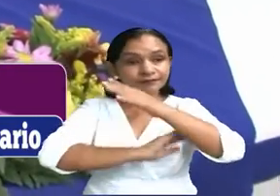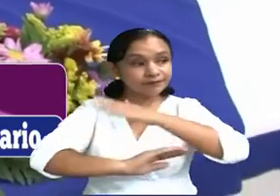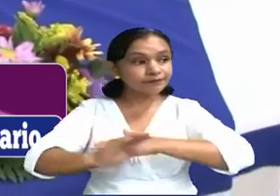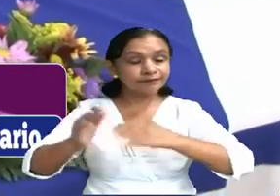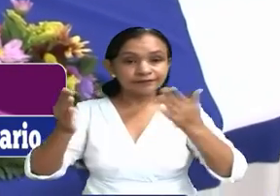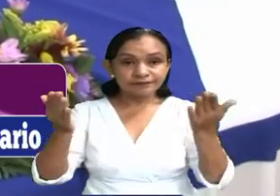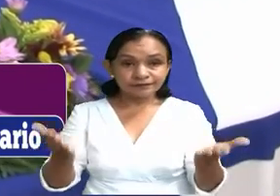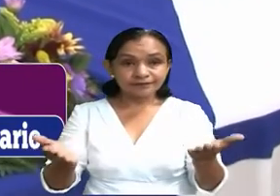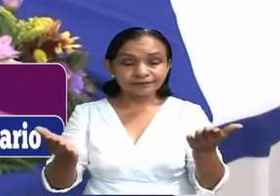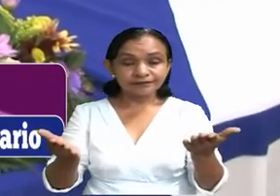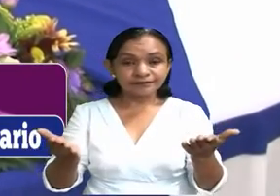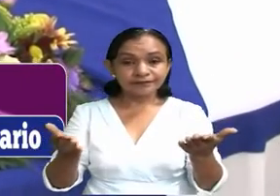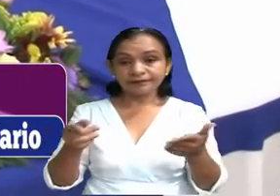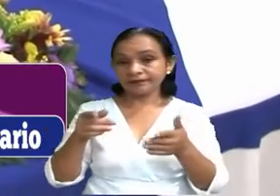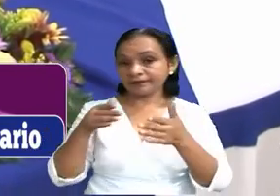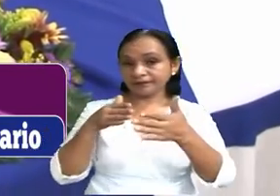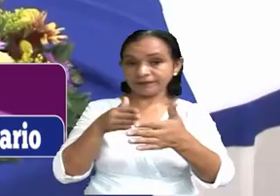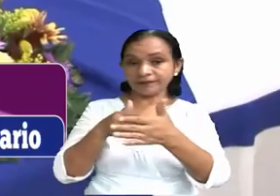limitación